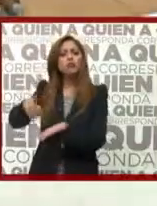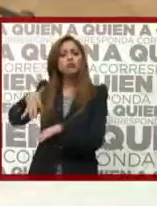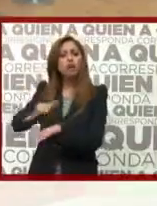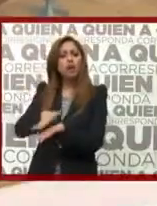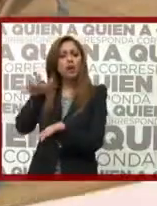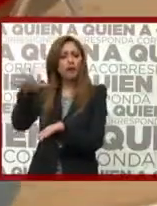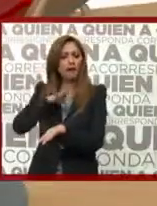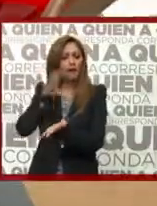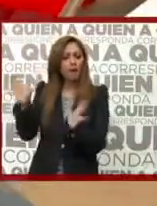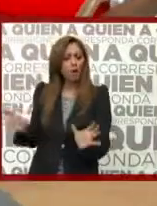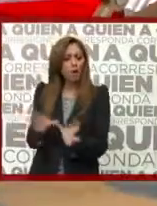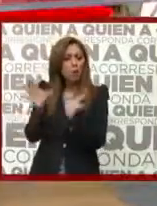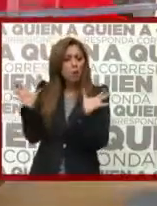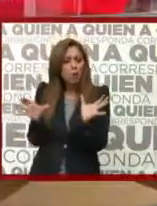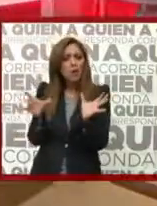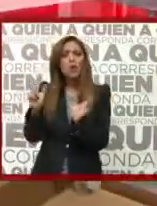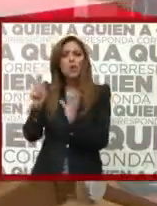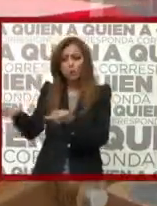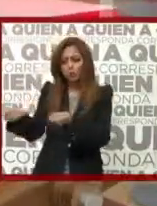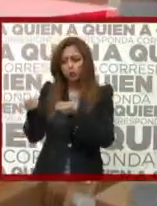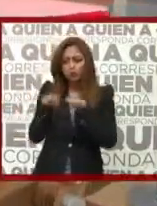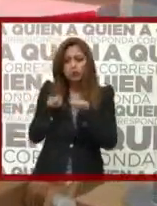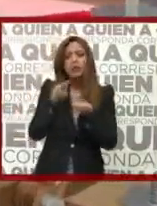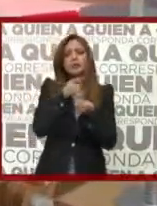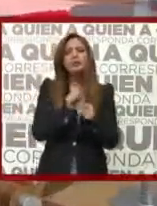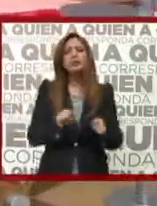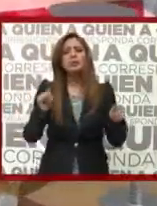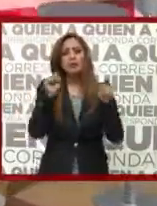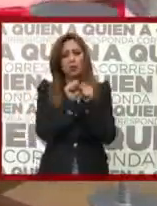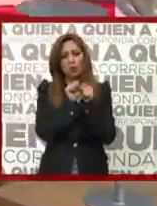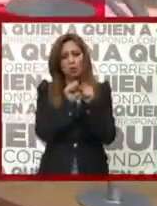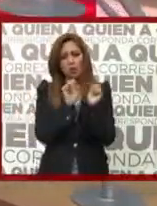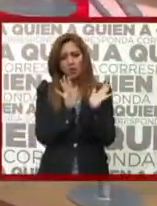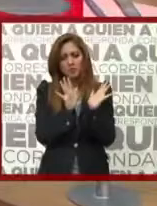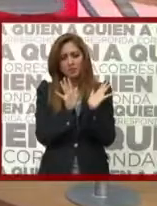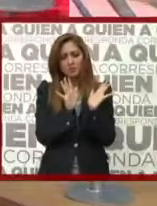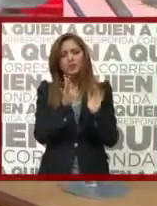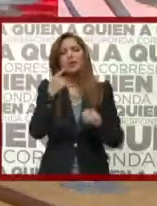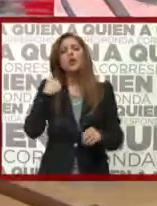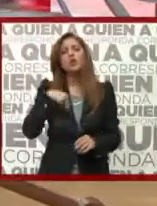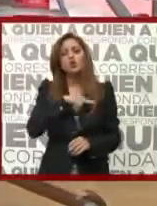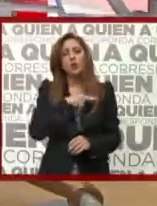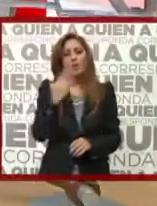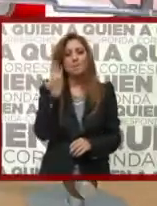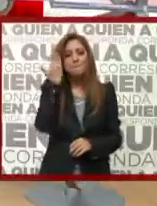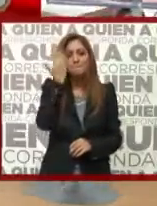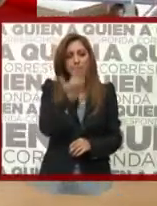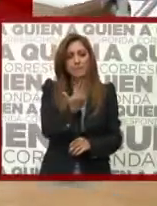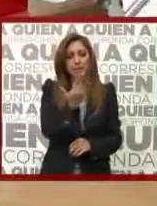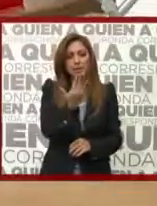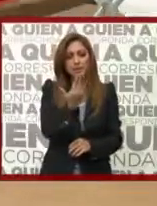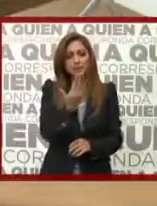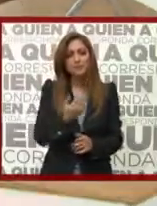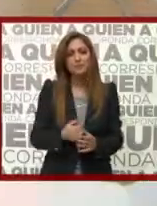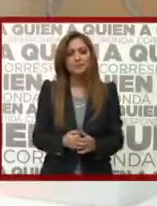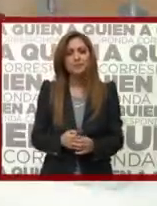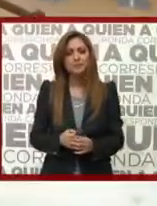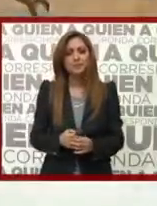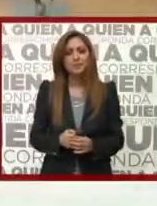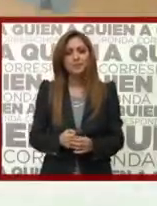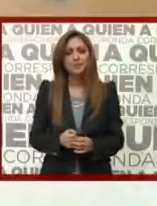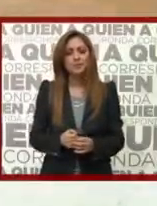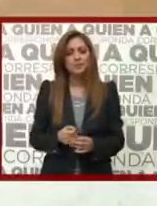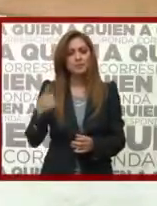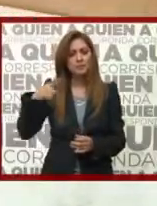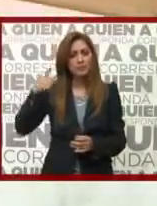y después de que lo imprimió te lo entregaron, se lo llevó la aseguradora y ya quedó. Vamos a pedir apoyo directamente hacia